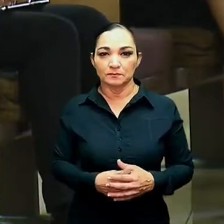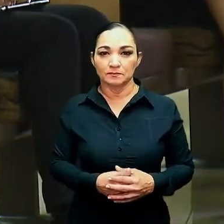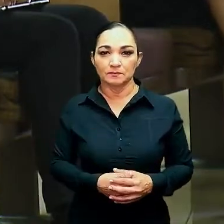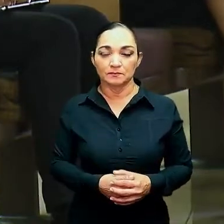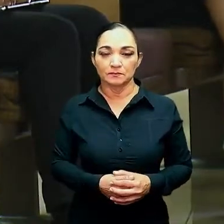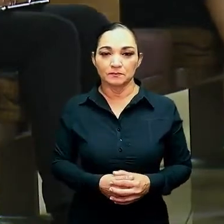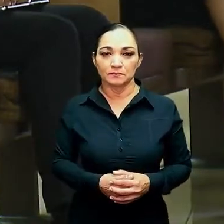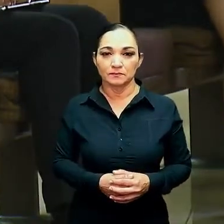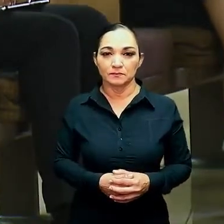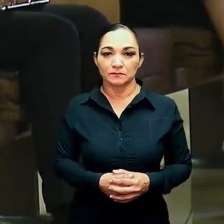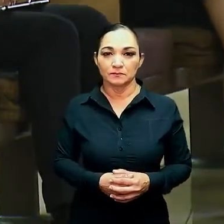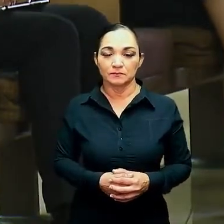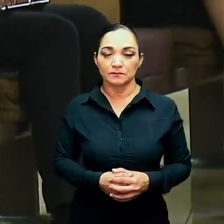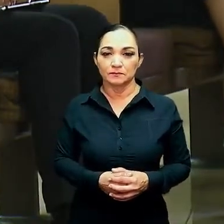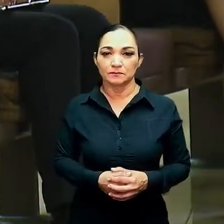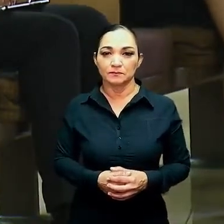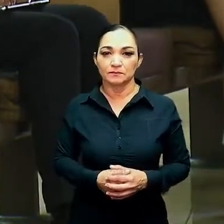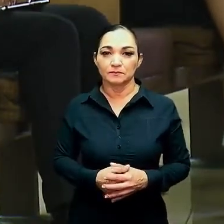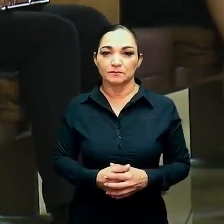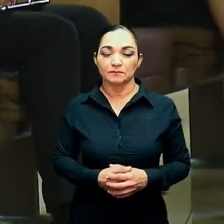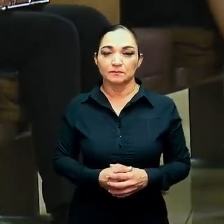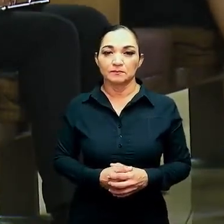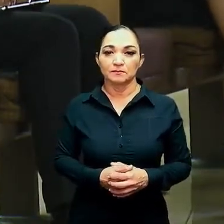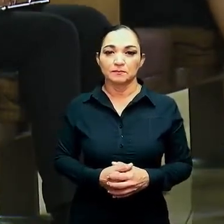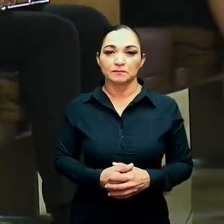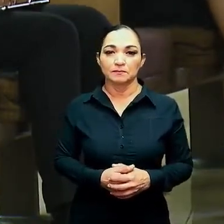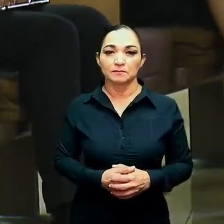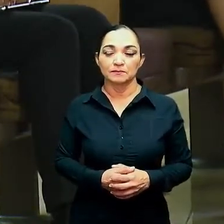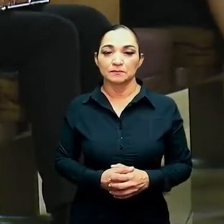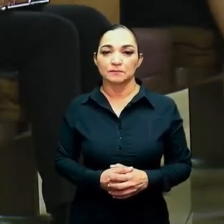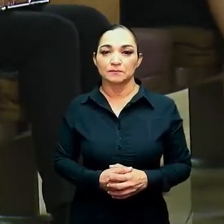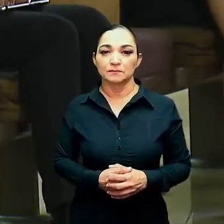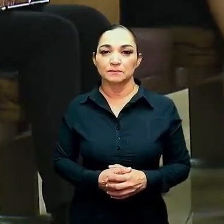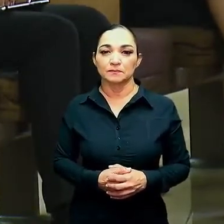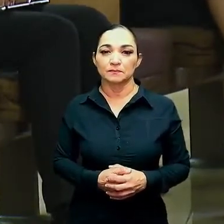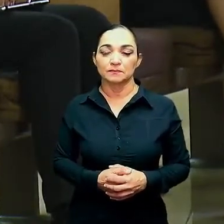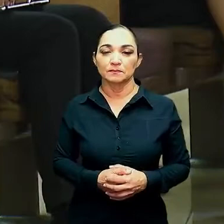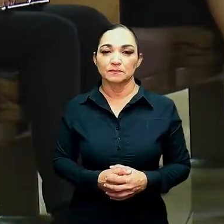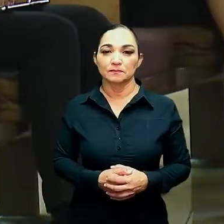supuesto, mucho menos las vacunas, si es que se compraron.